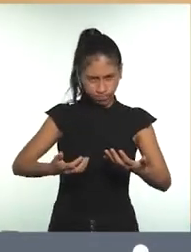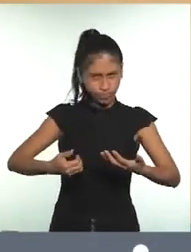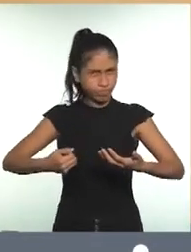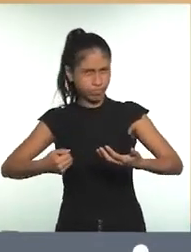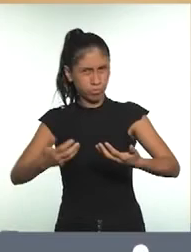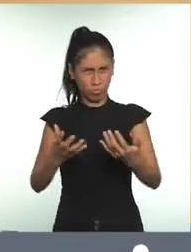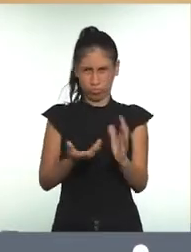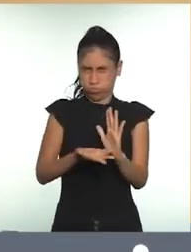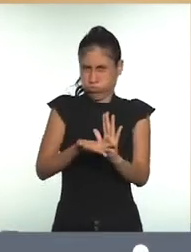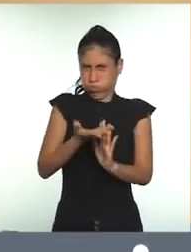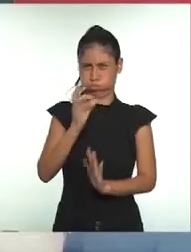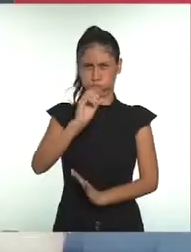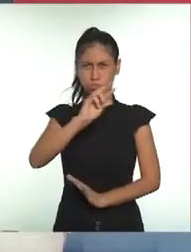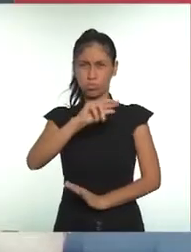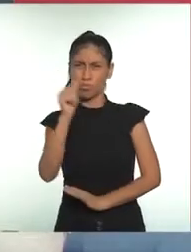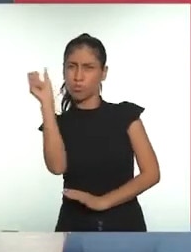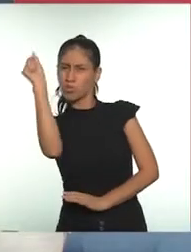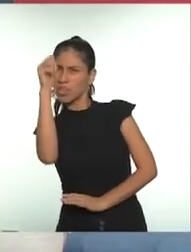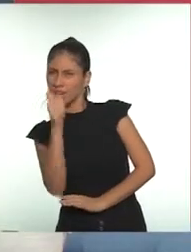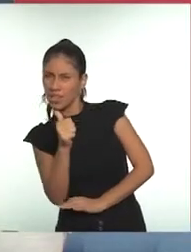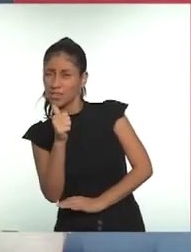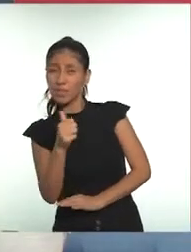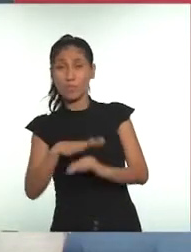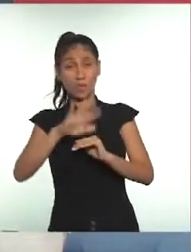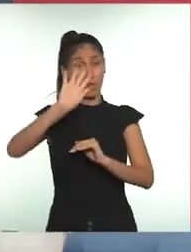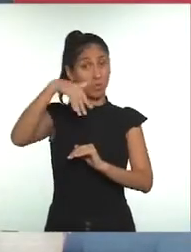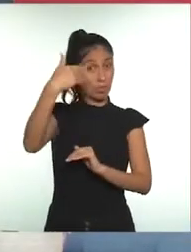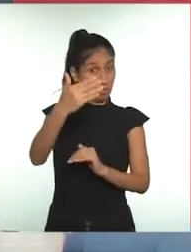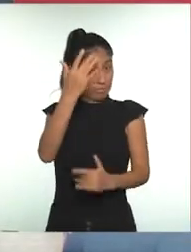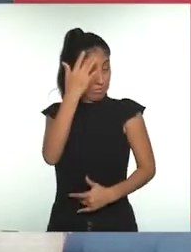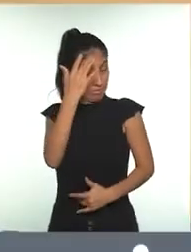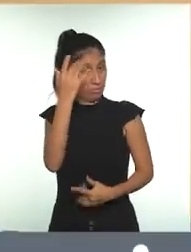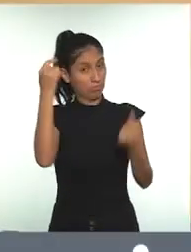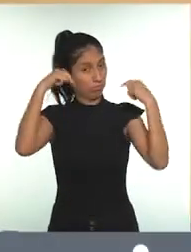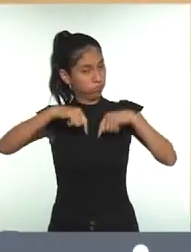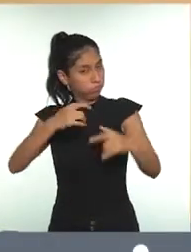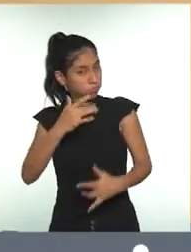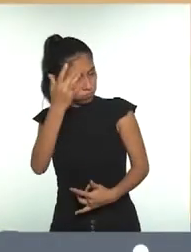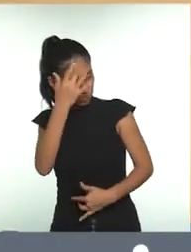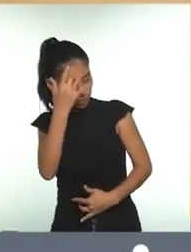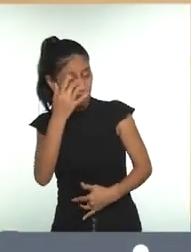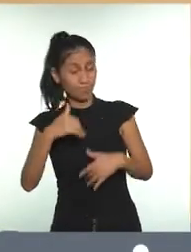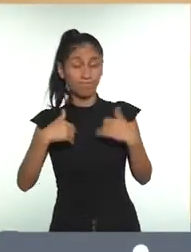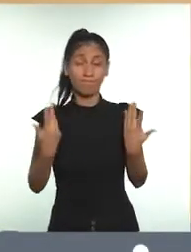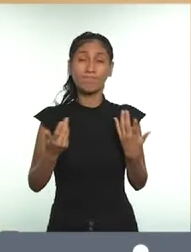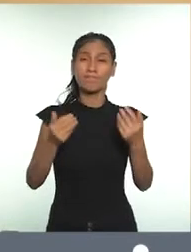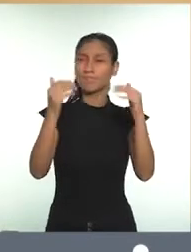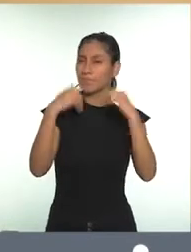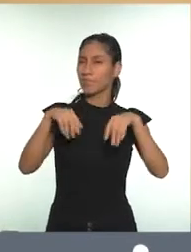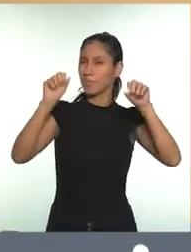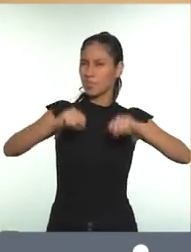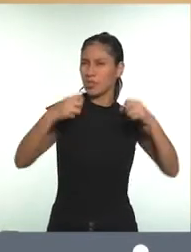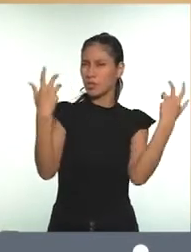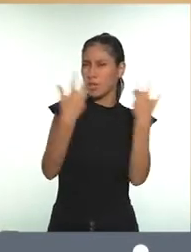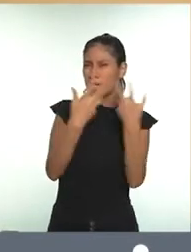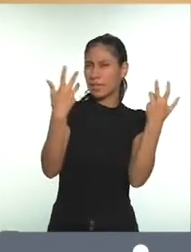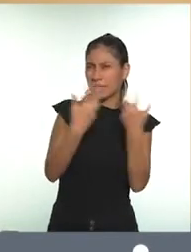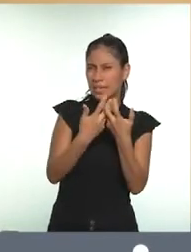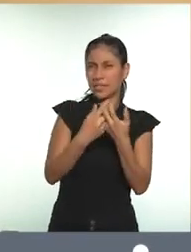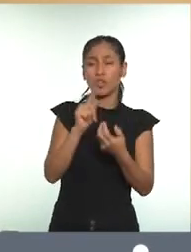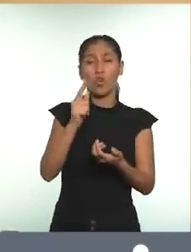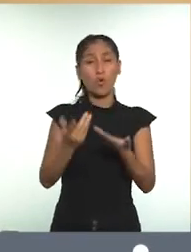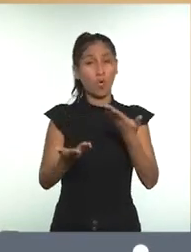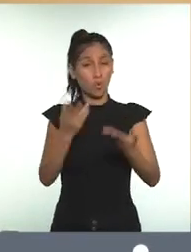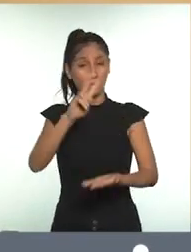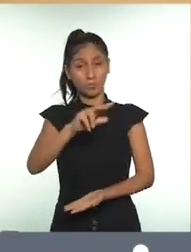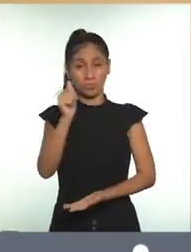o excesiva de grasa. Y lo perjudiciales que resultan para la salud. Exactamente. Bueno, esto está relacionado